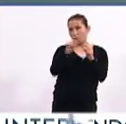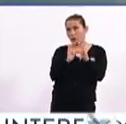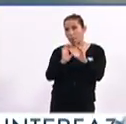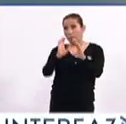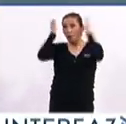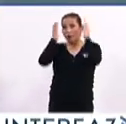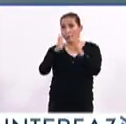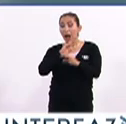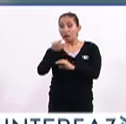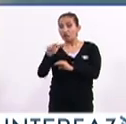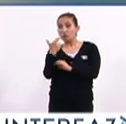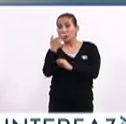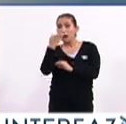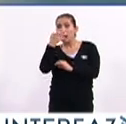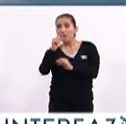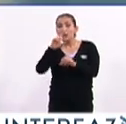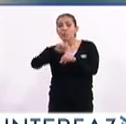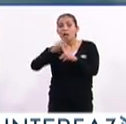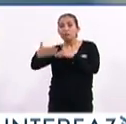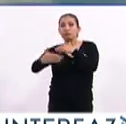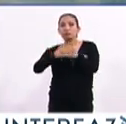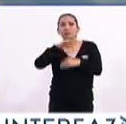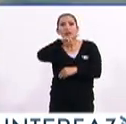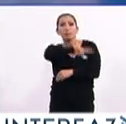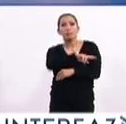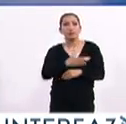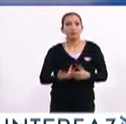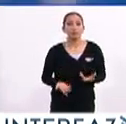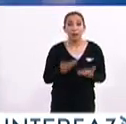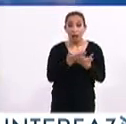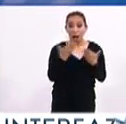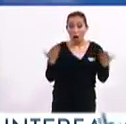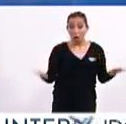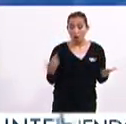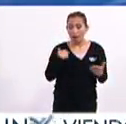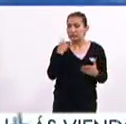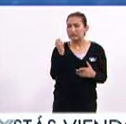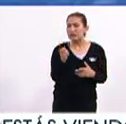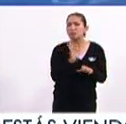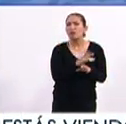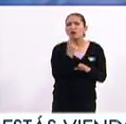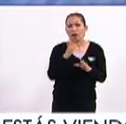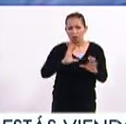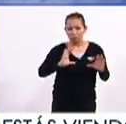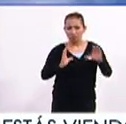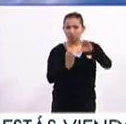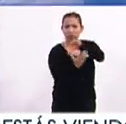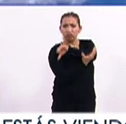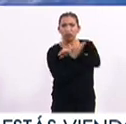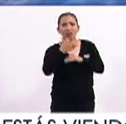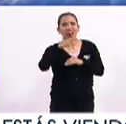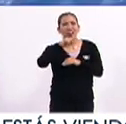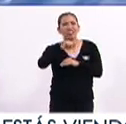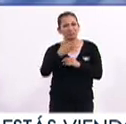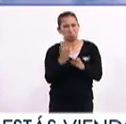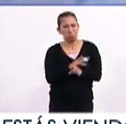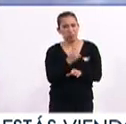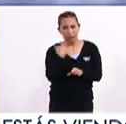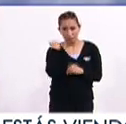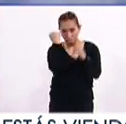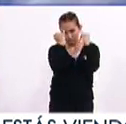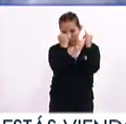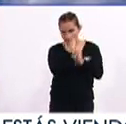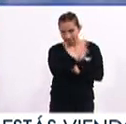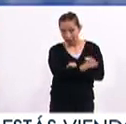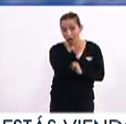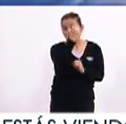aumentar la velocidad a 12 Hz, el día dura 16 horas. Ahora la cuestión es, ¿por qué aumentaron los Hz? Existen varias